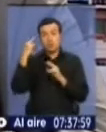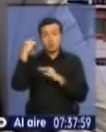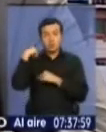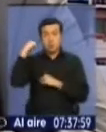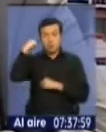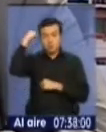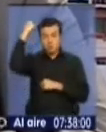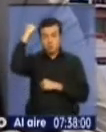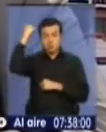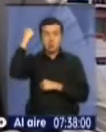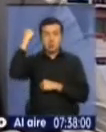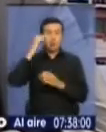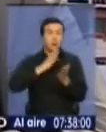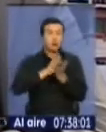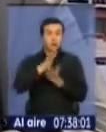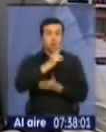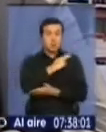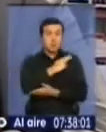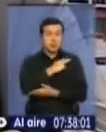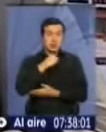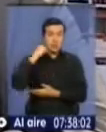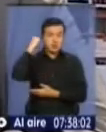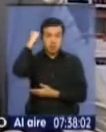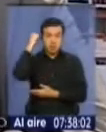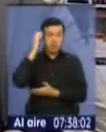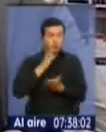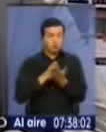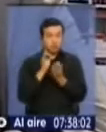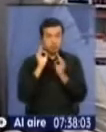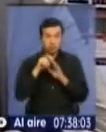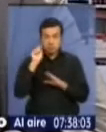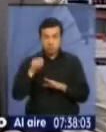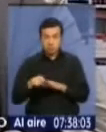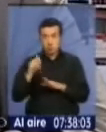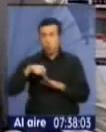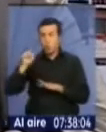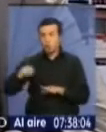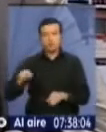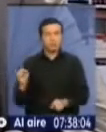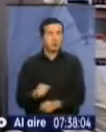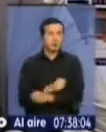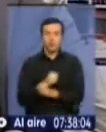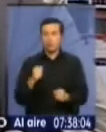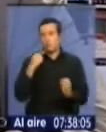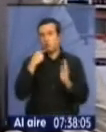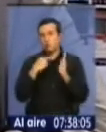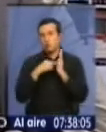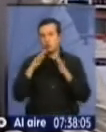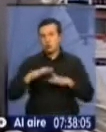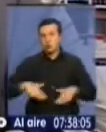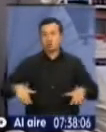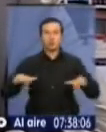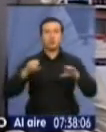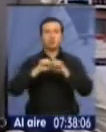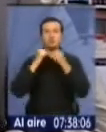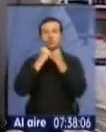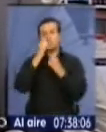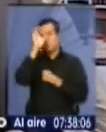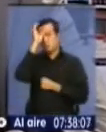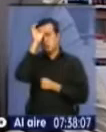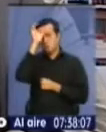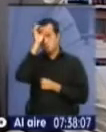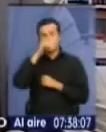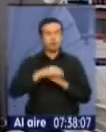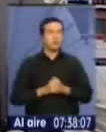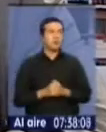de derecho. O sea, si no tienes buenas facultades de derecho, no puedes tener buenos jueces. Pues. Claro, recordemos, nuestros jueces son un producto sociocultural. O sea, y